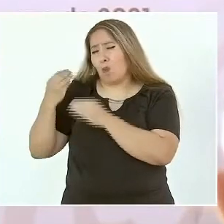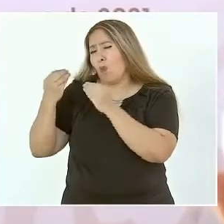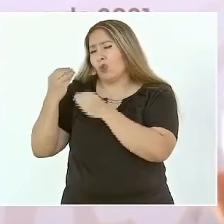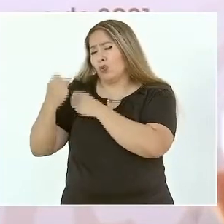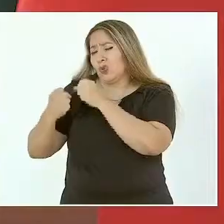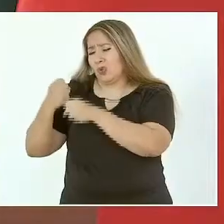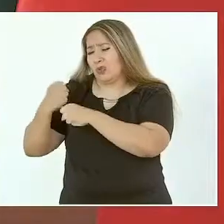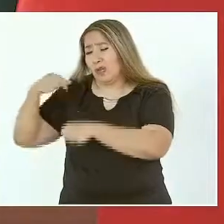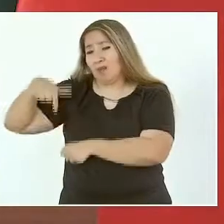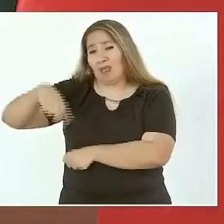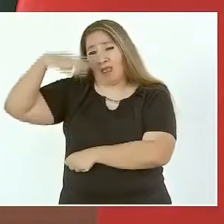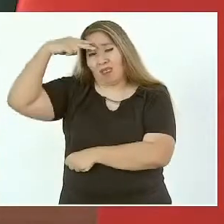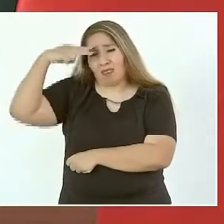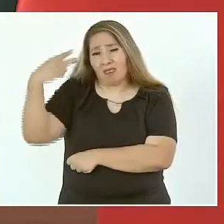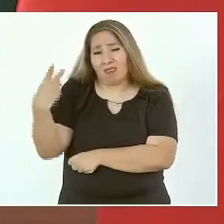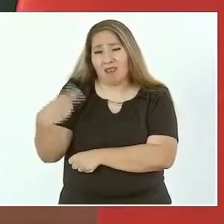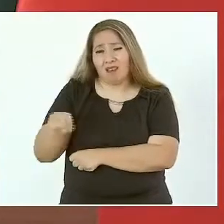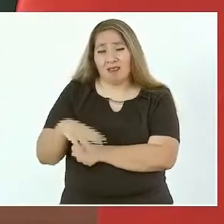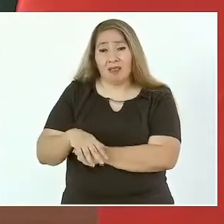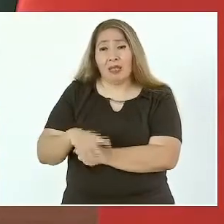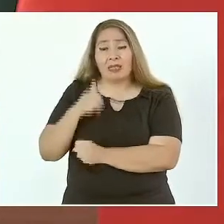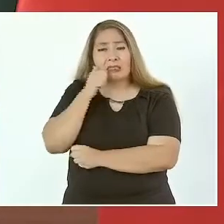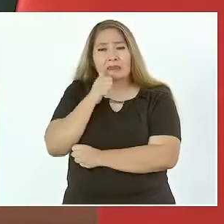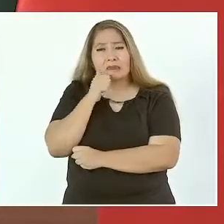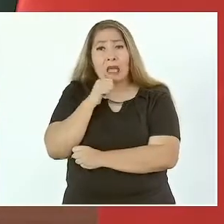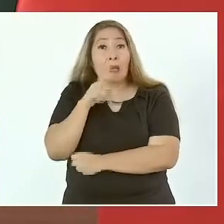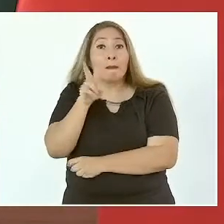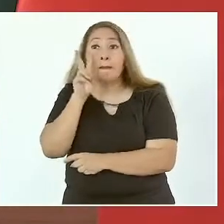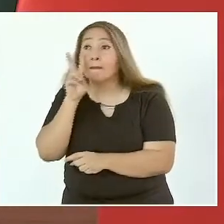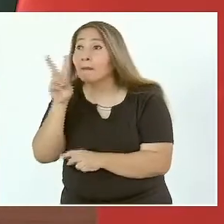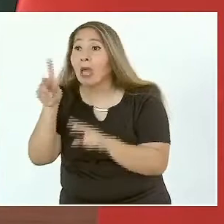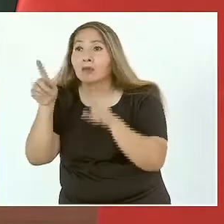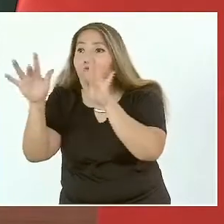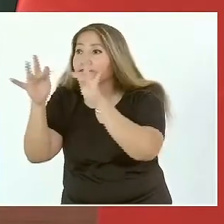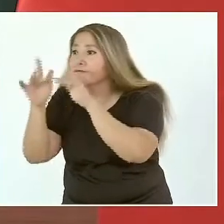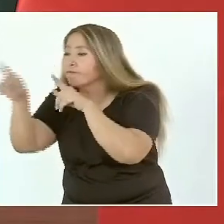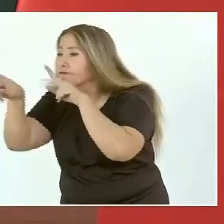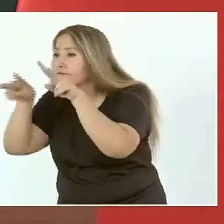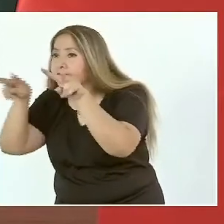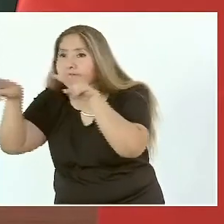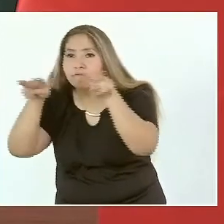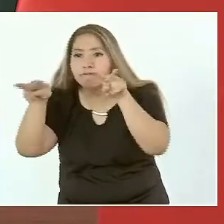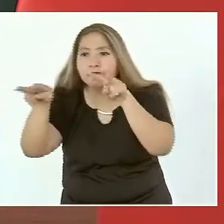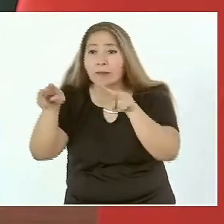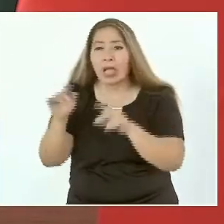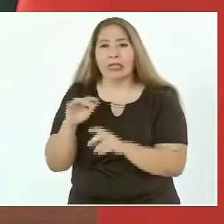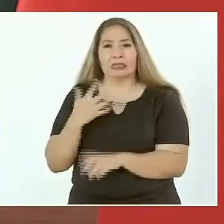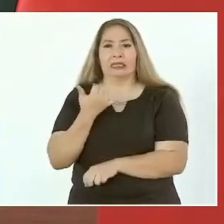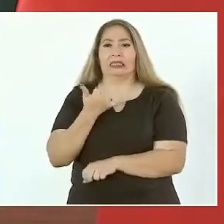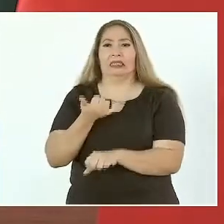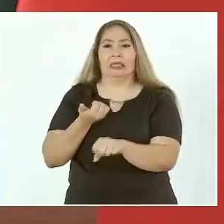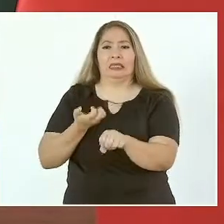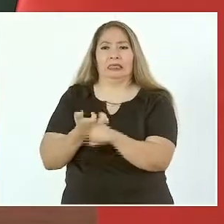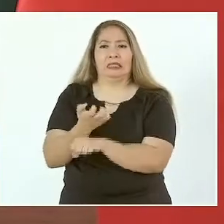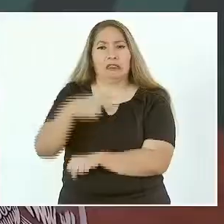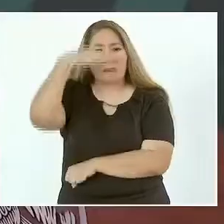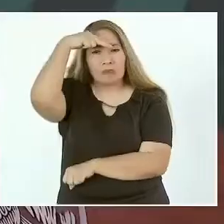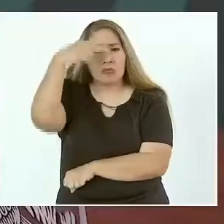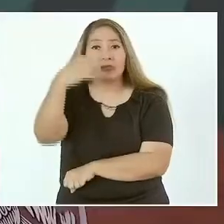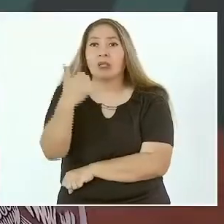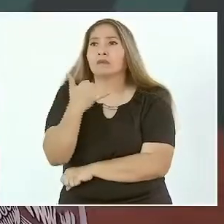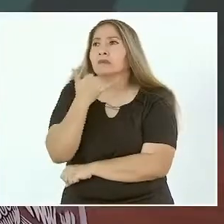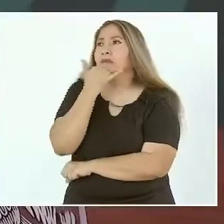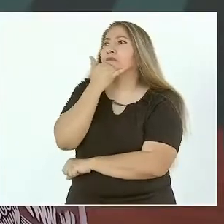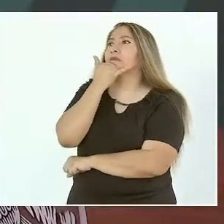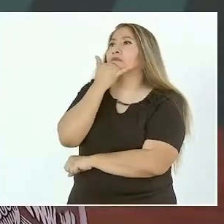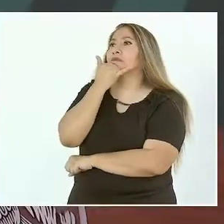décadas. Visibilizar los agravios que vivieron y reconocer que el Estado mexicano se equivocó significa también visibilizar